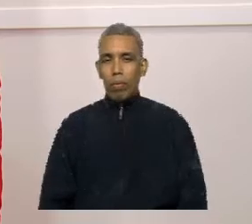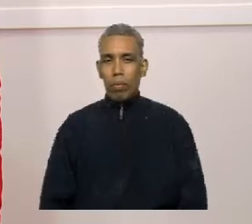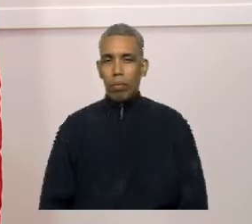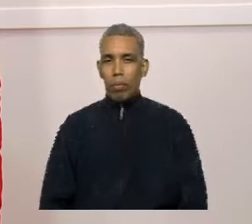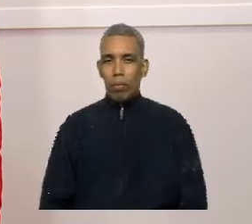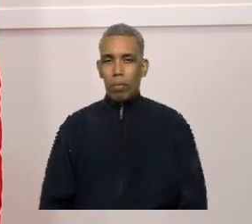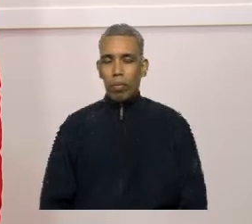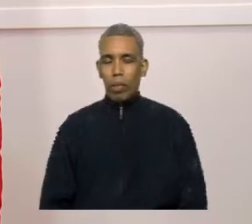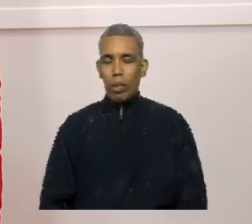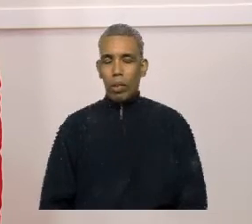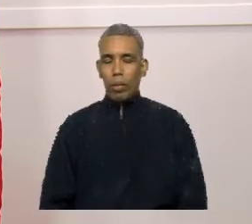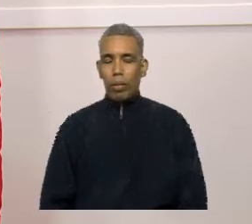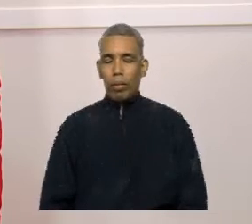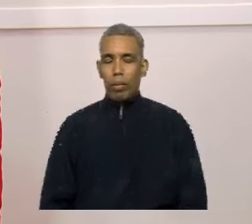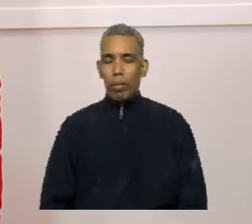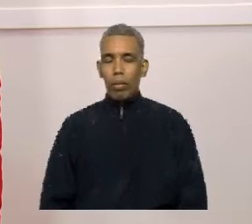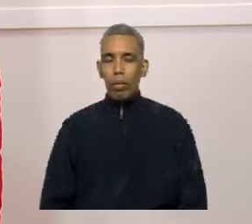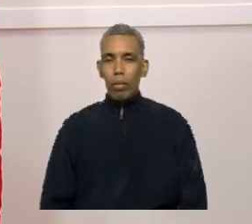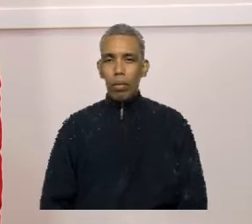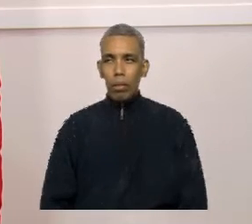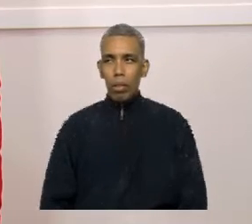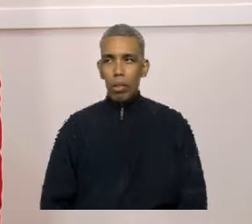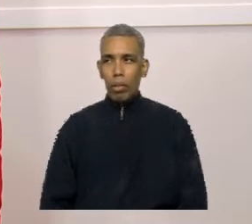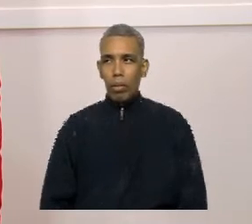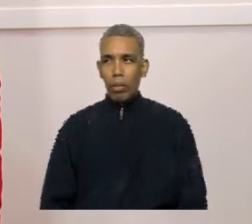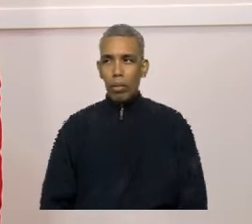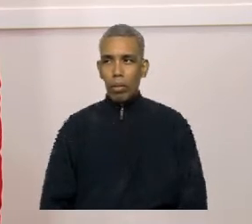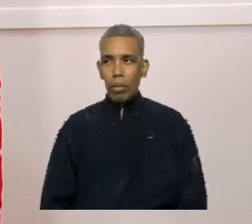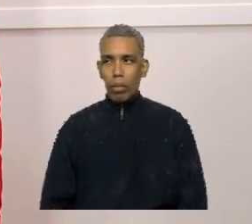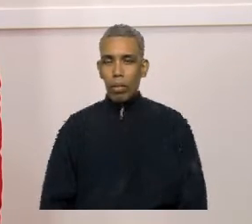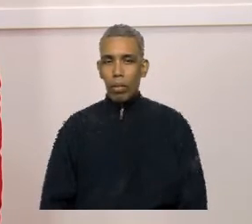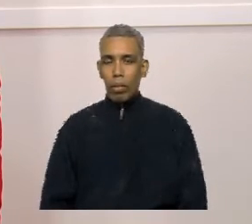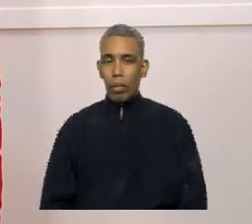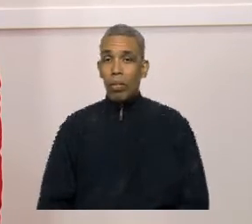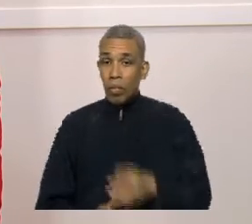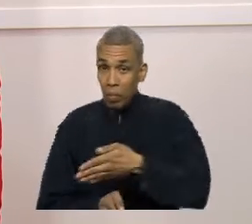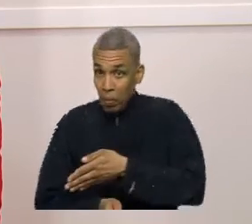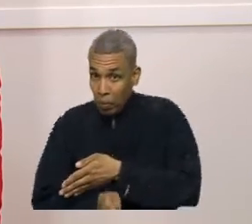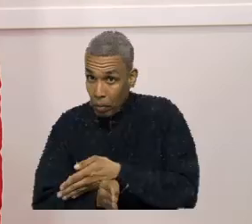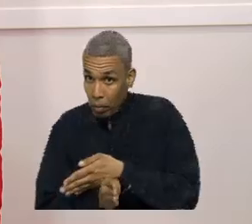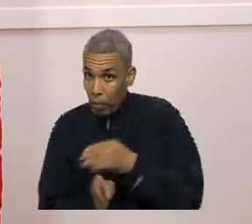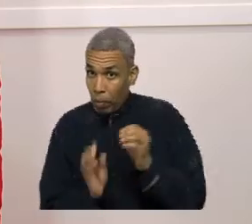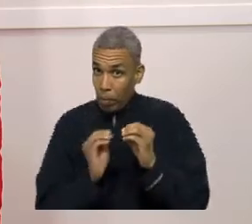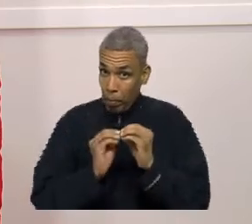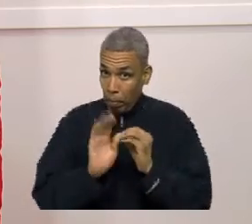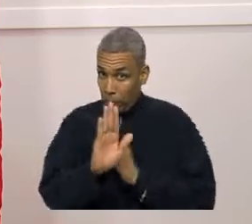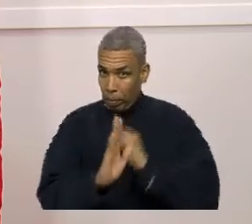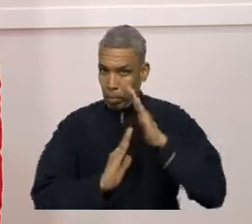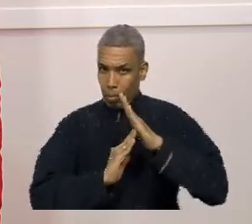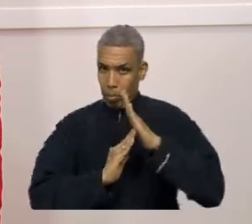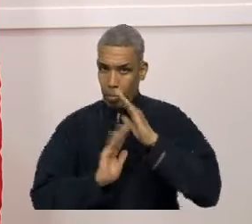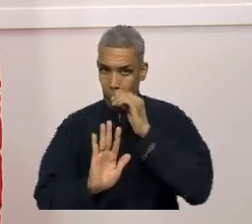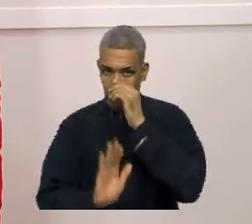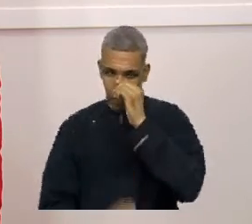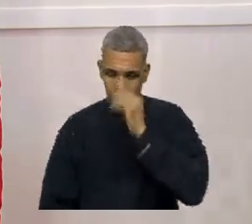las inquietudes que ustedes también han presentado. Continuamos entonces resolviendo más inquietudes después de esta primera pausa comercial.